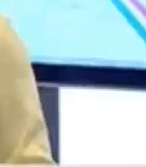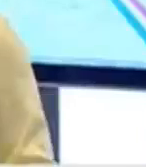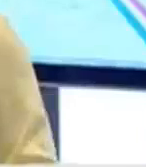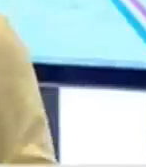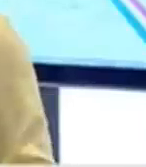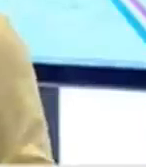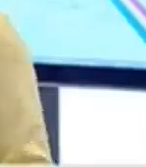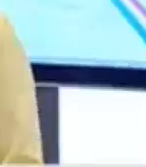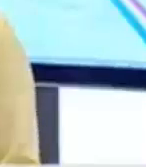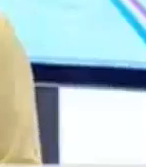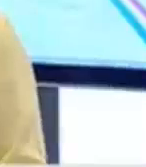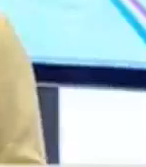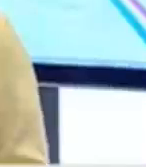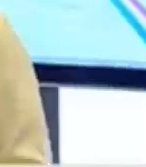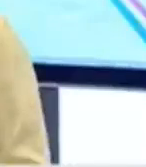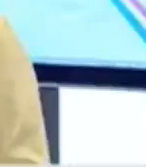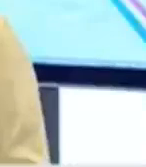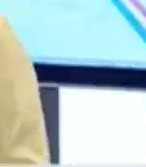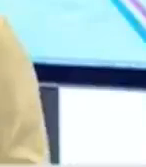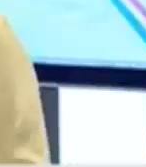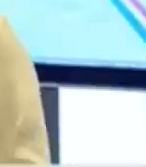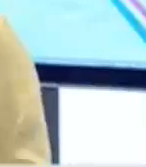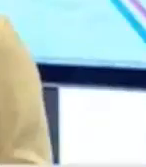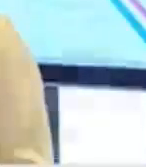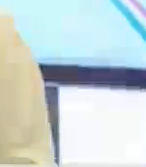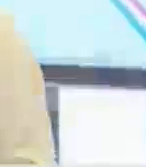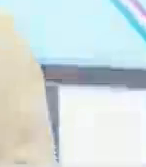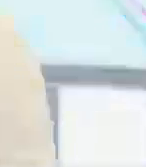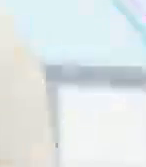diversas mesas de trabajo. Por lo pronto, yo me despido.